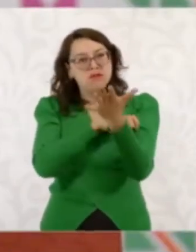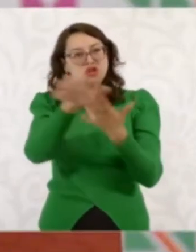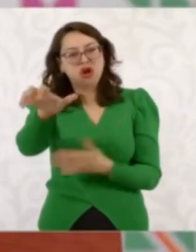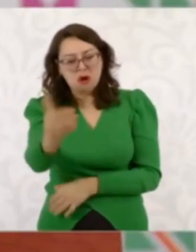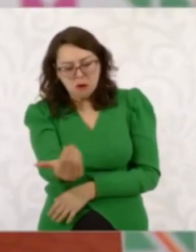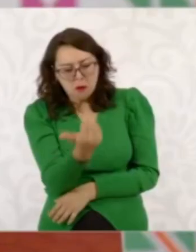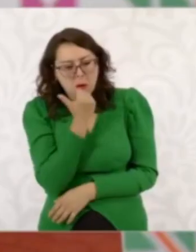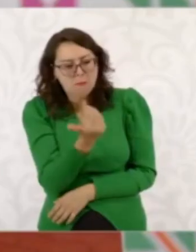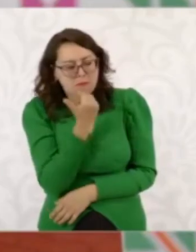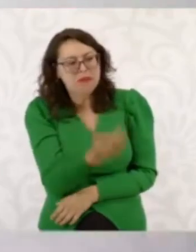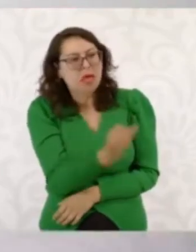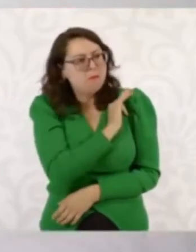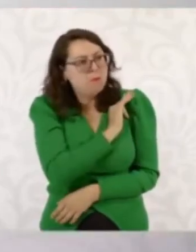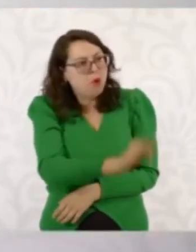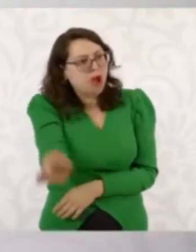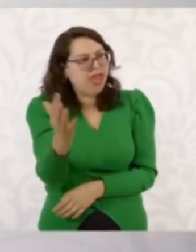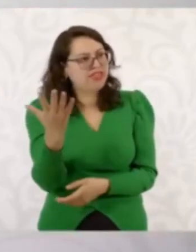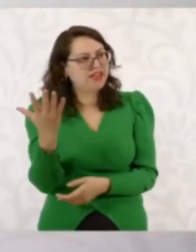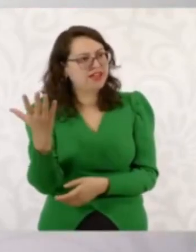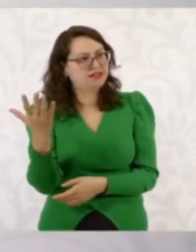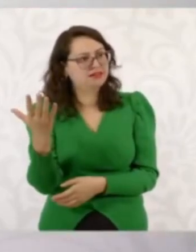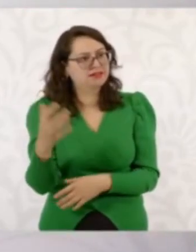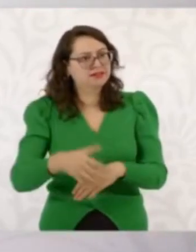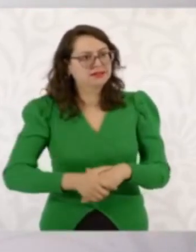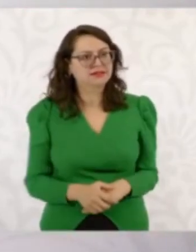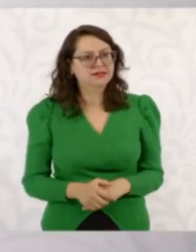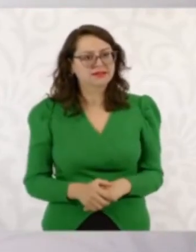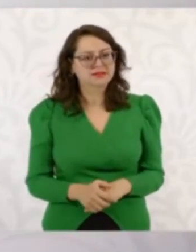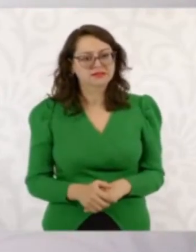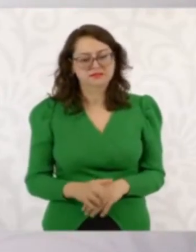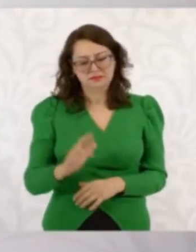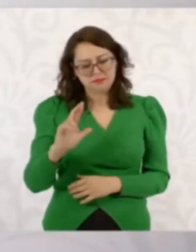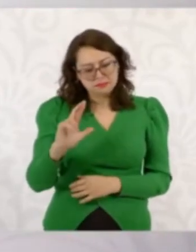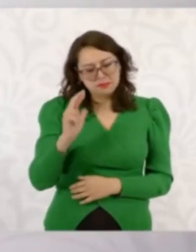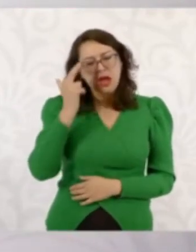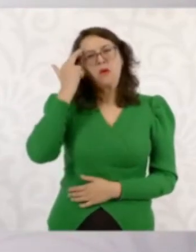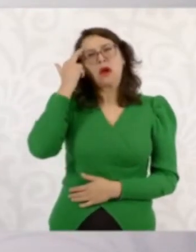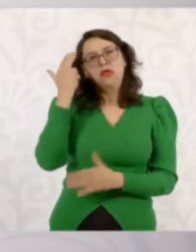Recuerdo un campesino en Coahuila,